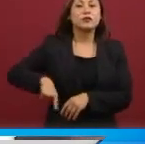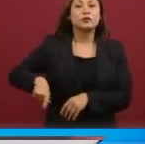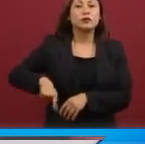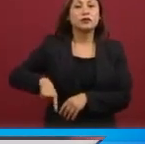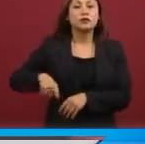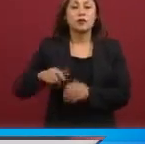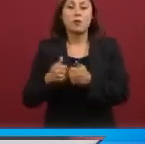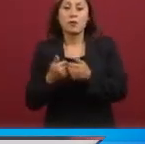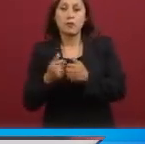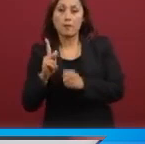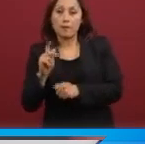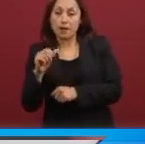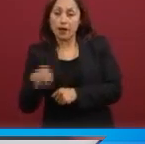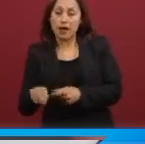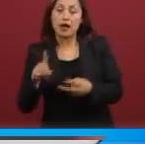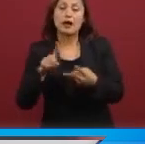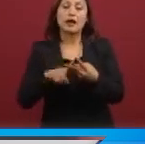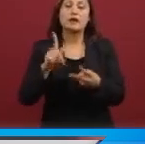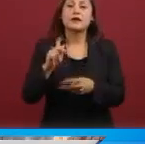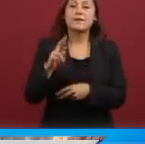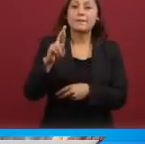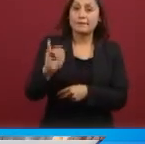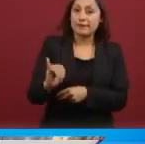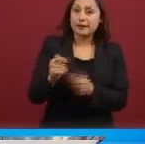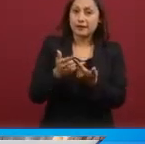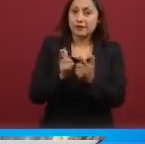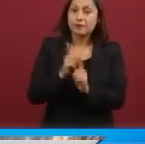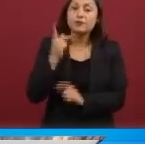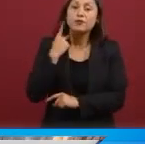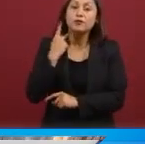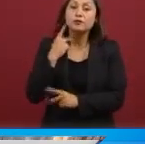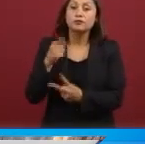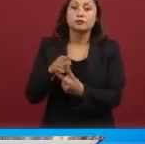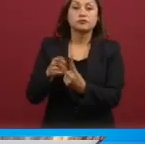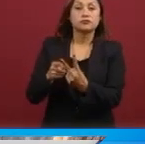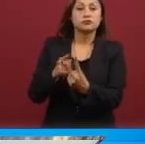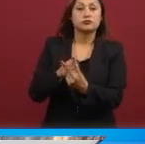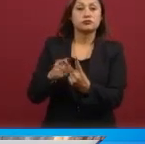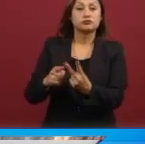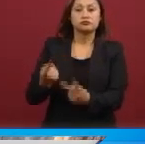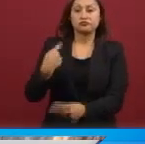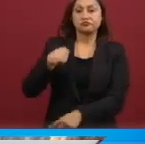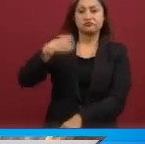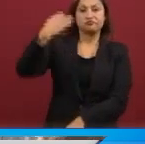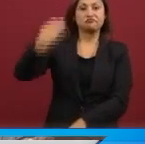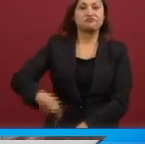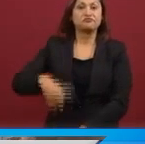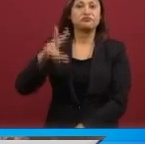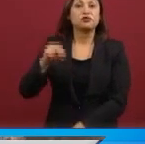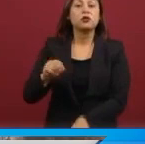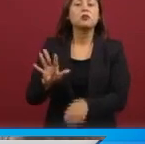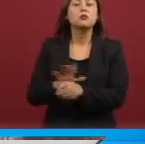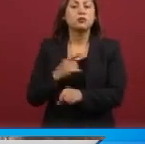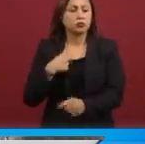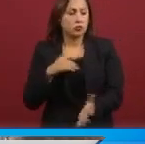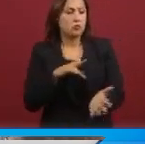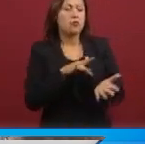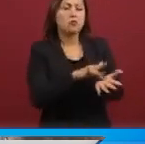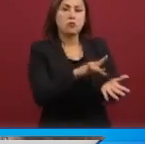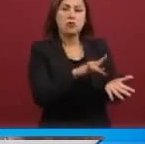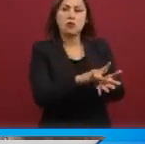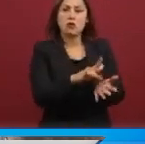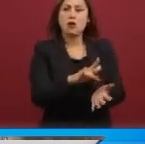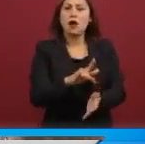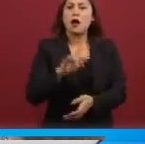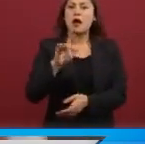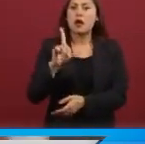panistas ni el gobierno priista, me acabaron nunca de aceptar porque me etiquetaban de López Obradorista. Y qué